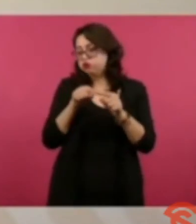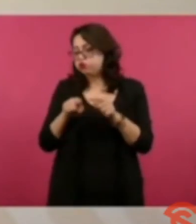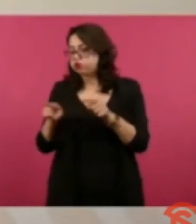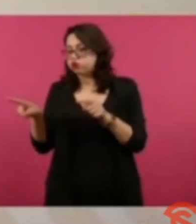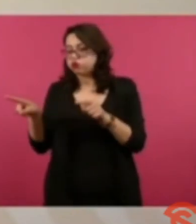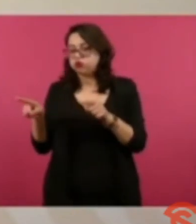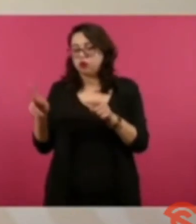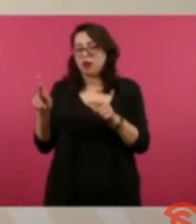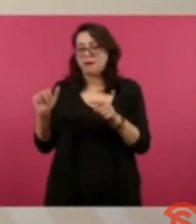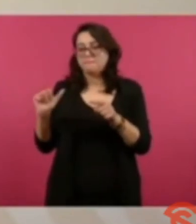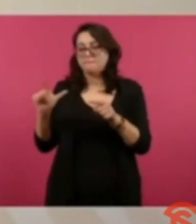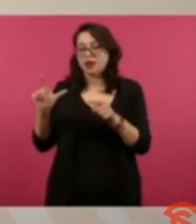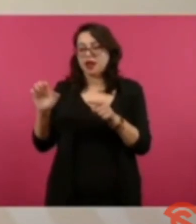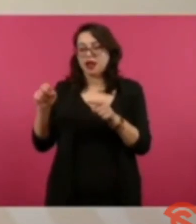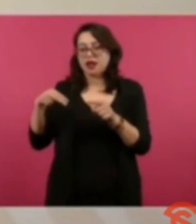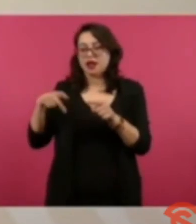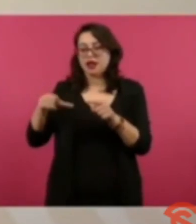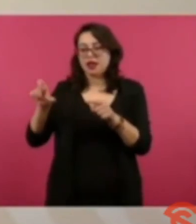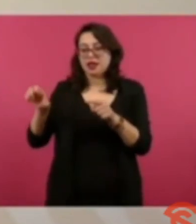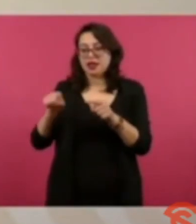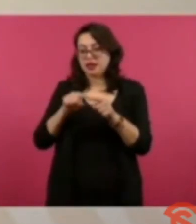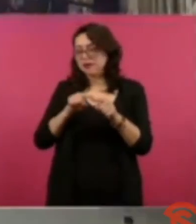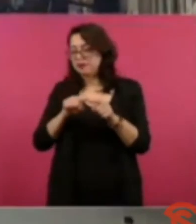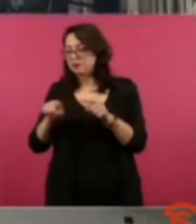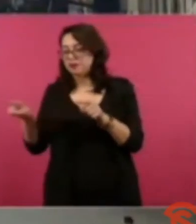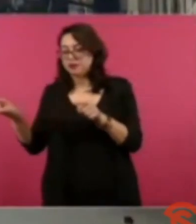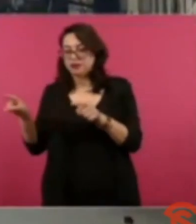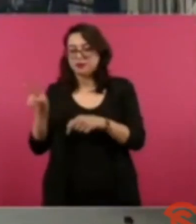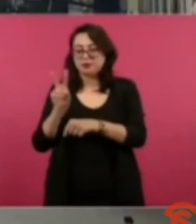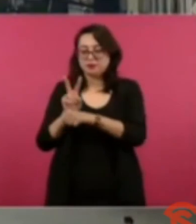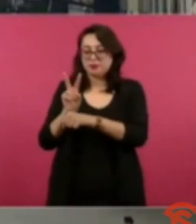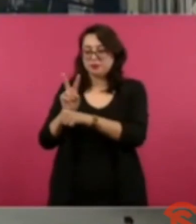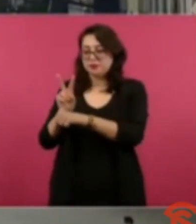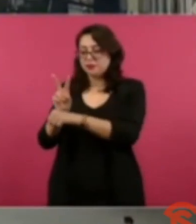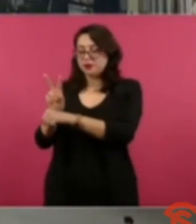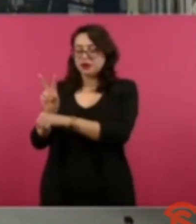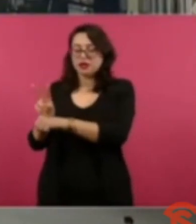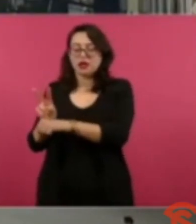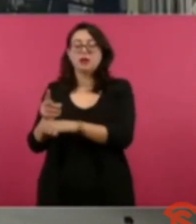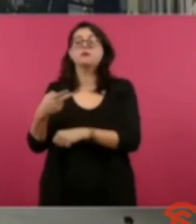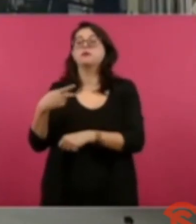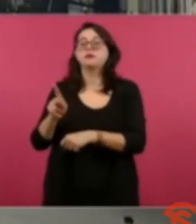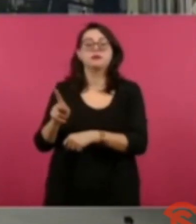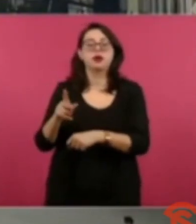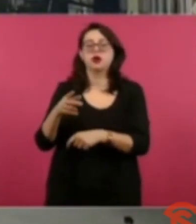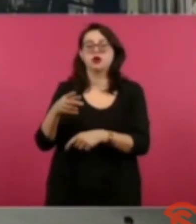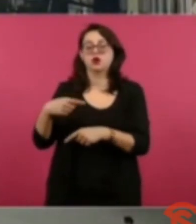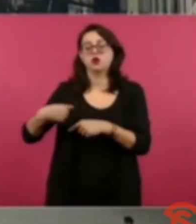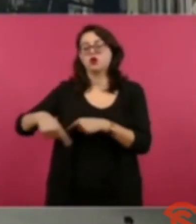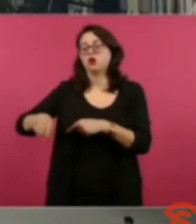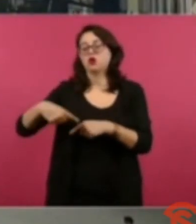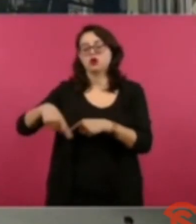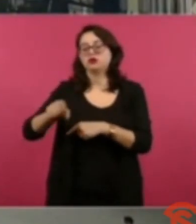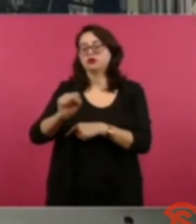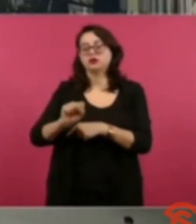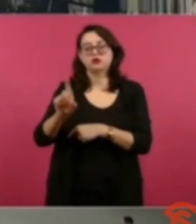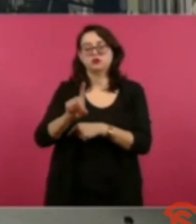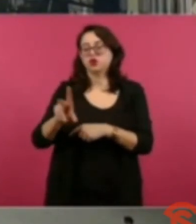trabajando para dejar esa línea para transporte de pasajero y de